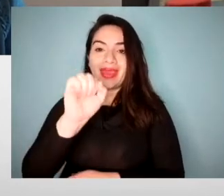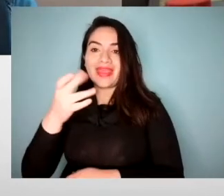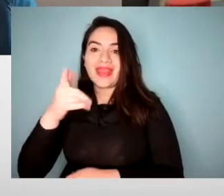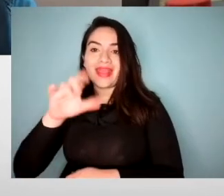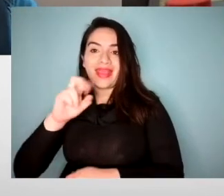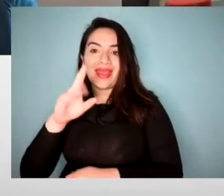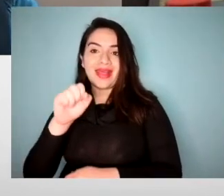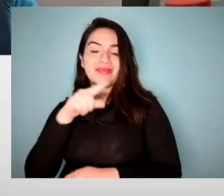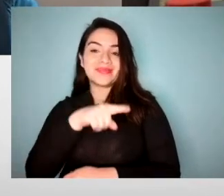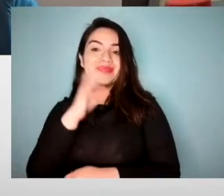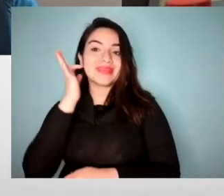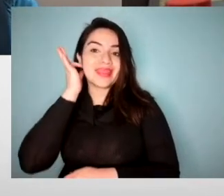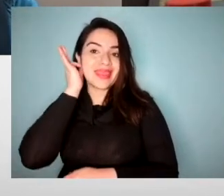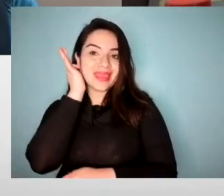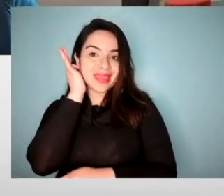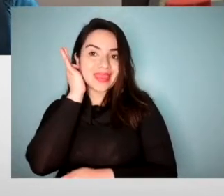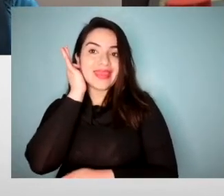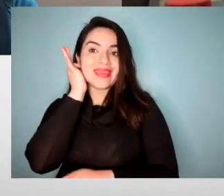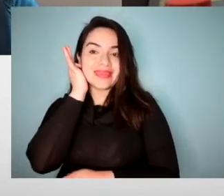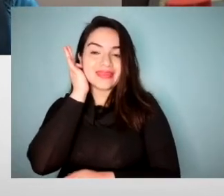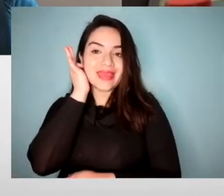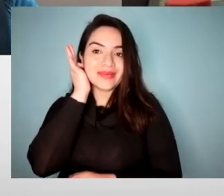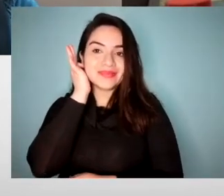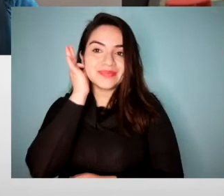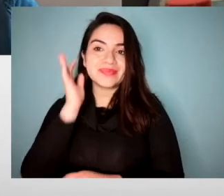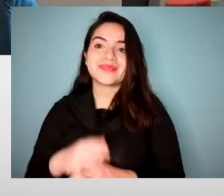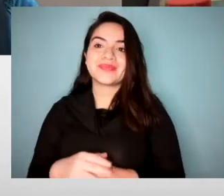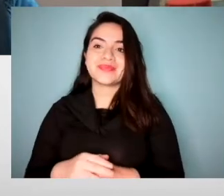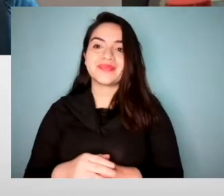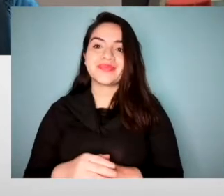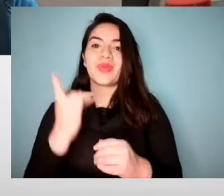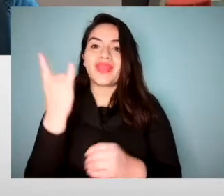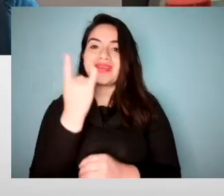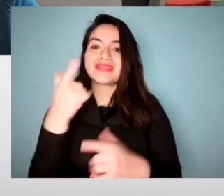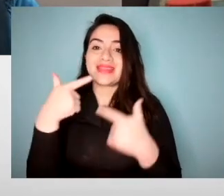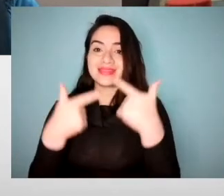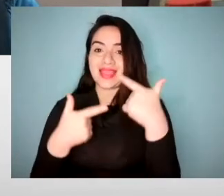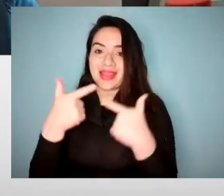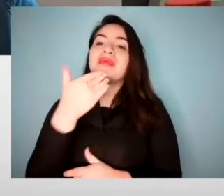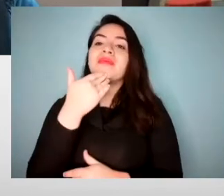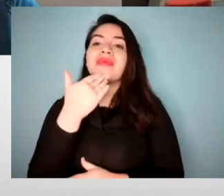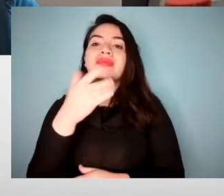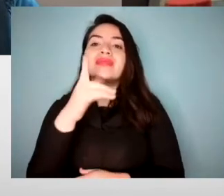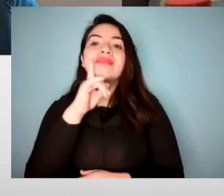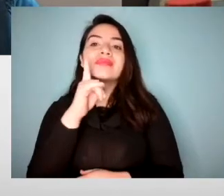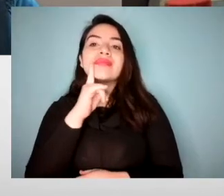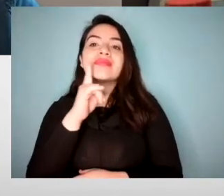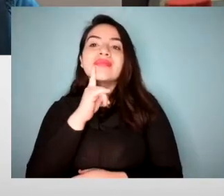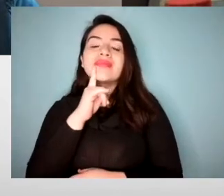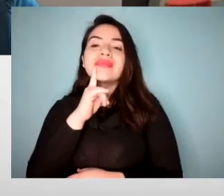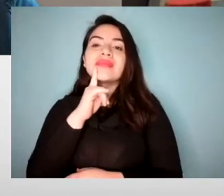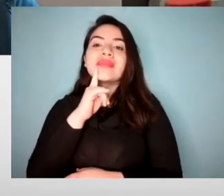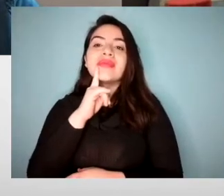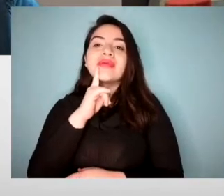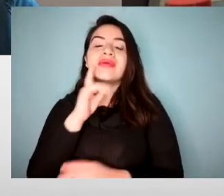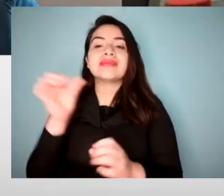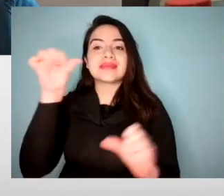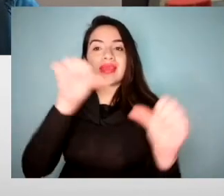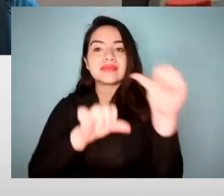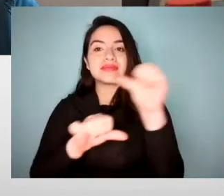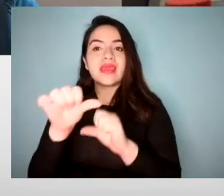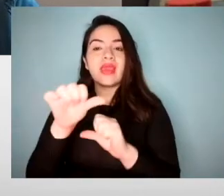es Bioinformatics Engineer de la Universidad de Talca, PhD in Applied Sciences de la Universidad de